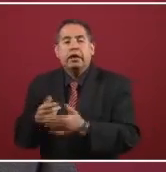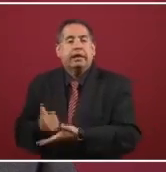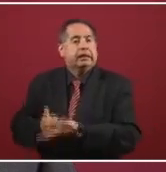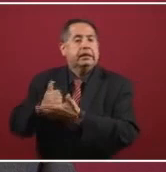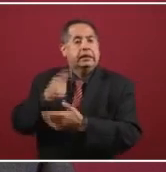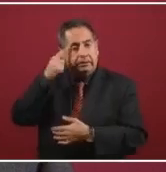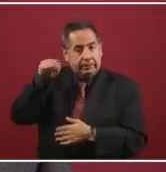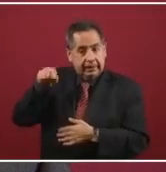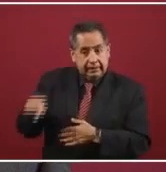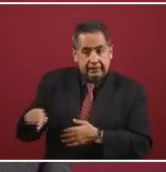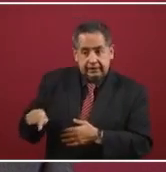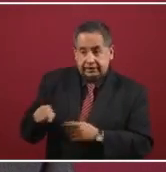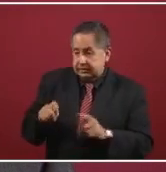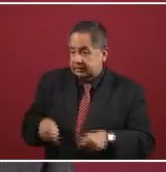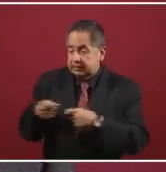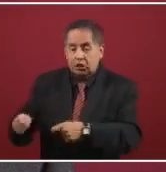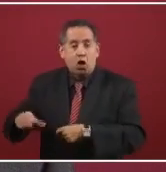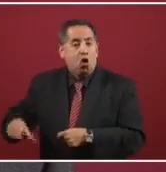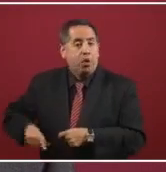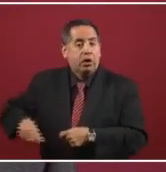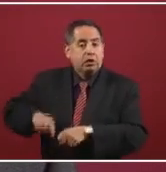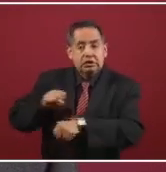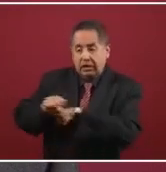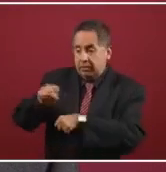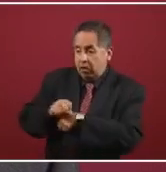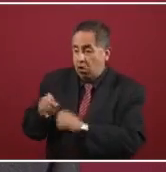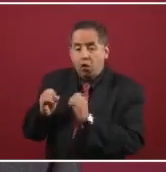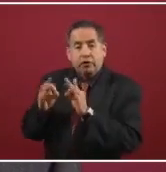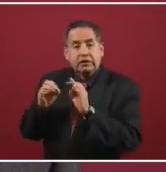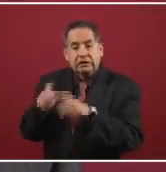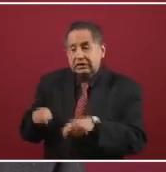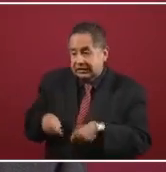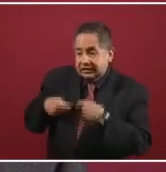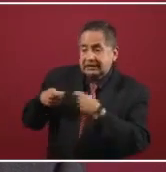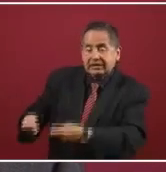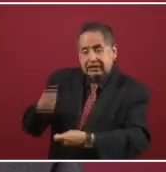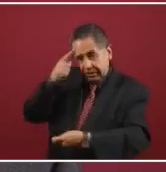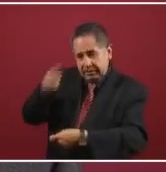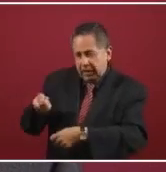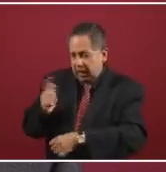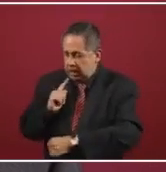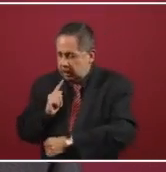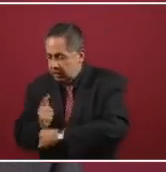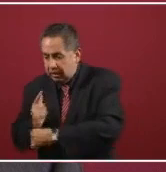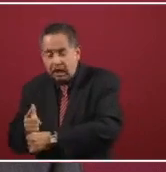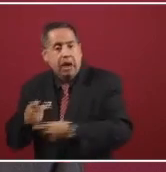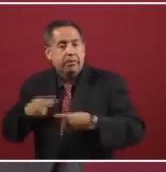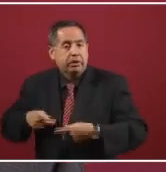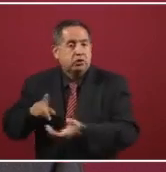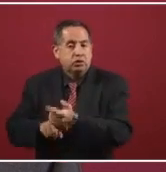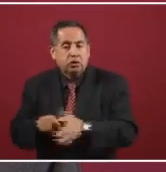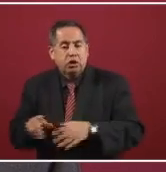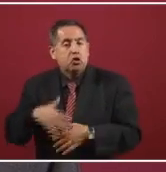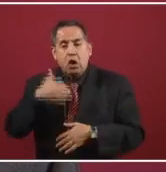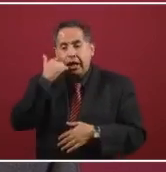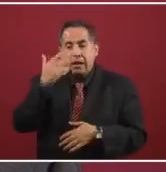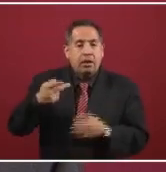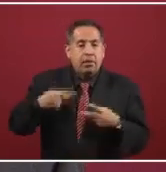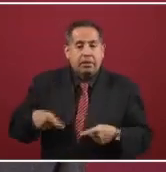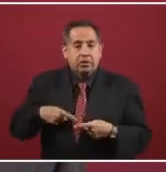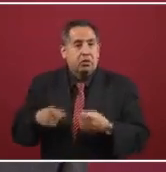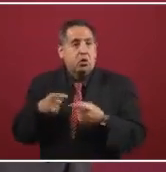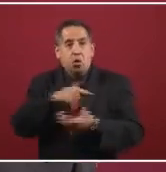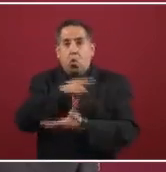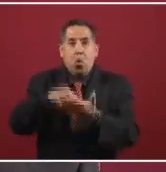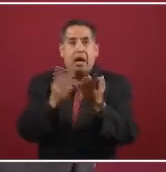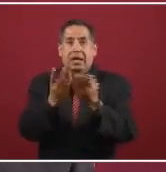facilitarle incluso instalaciones al gobierno de El Salvador para que puedan identificar rápidamente a las personas, porque no queremos tener a las personas en estaciones